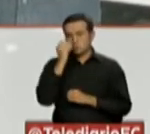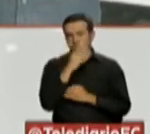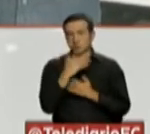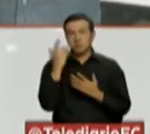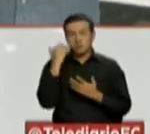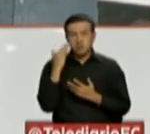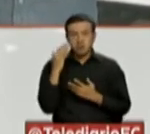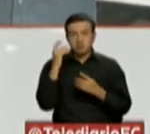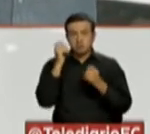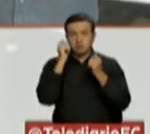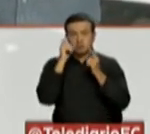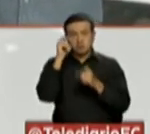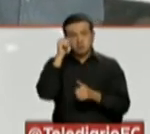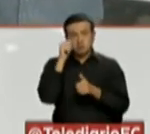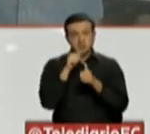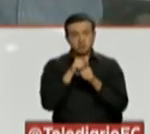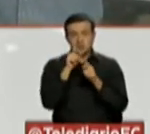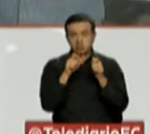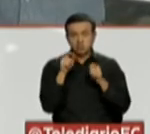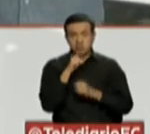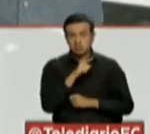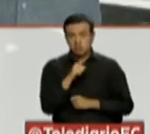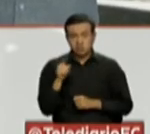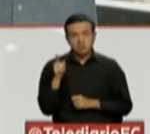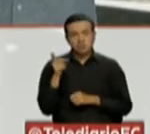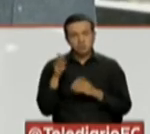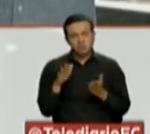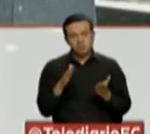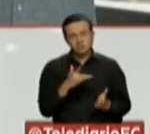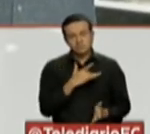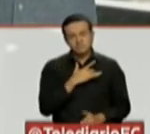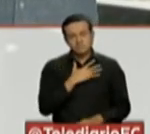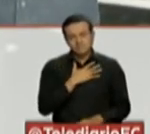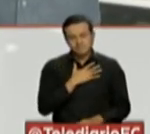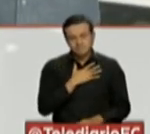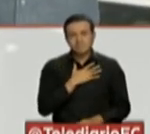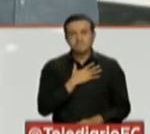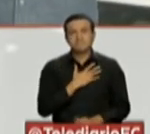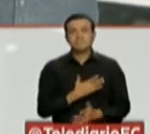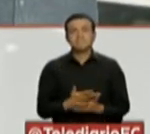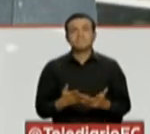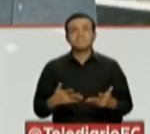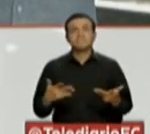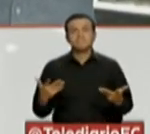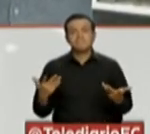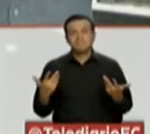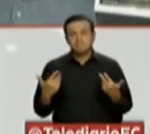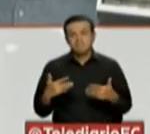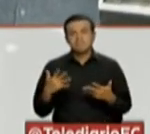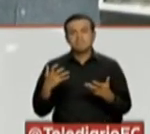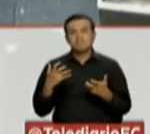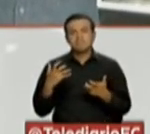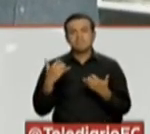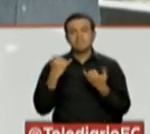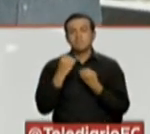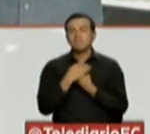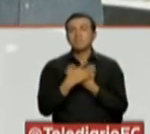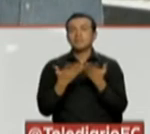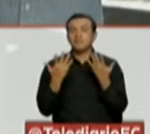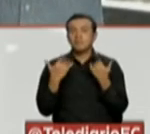Una fecha para recordar a aquellas personas que partieron en este lamentable hecho y que de alguna manera pues estamos el día de